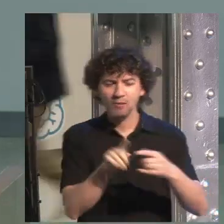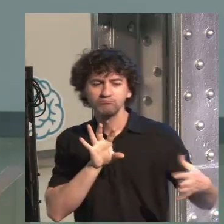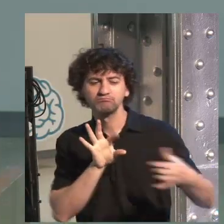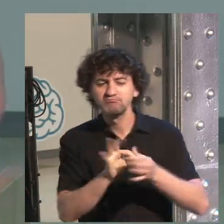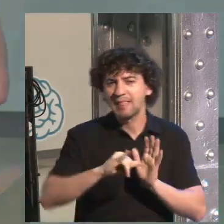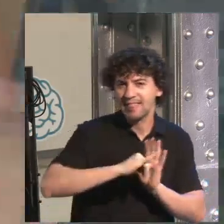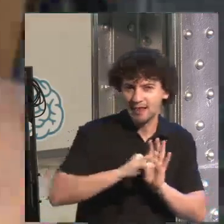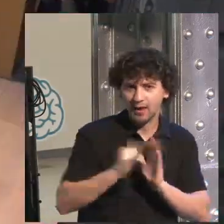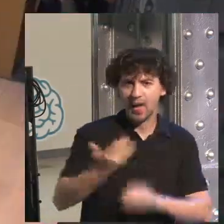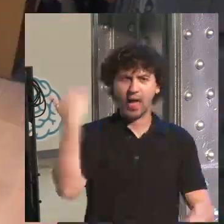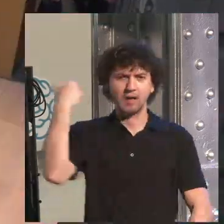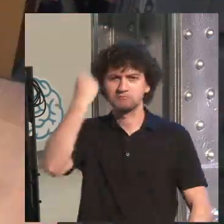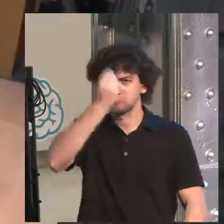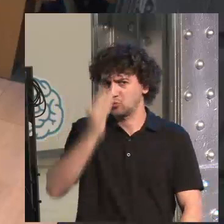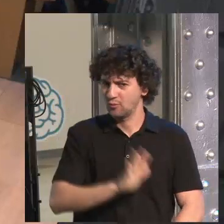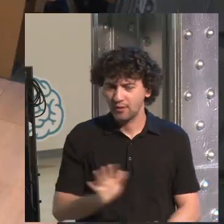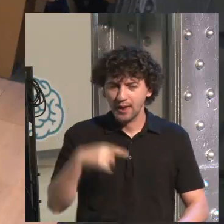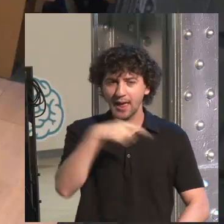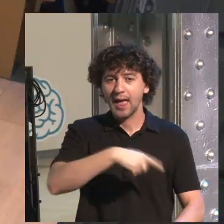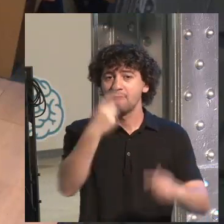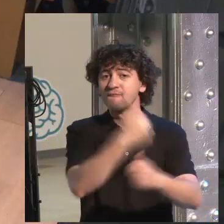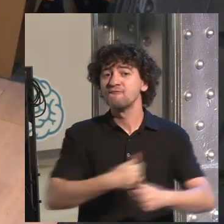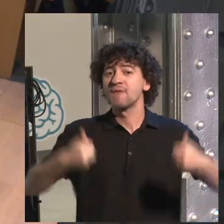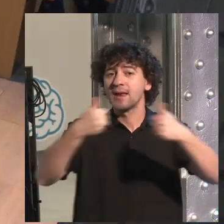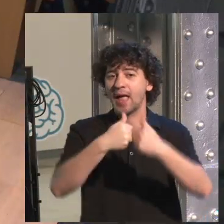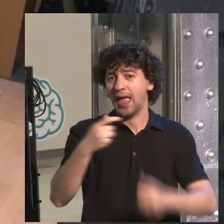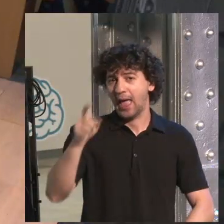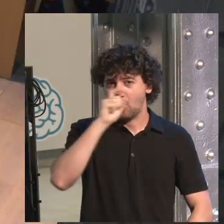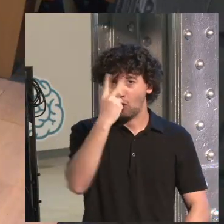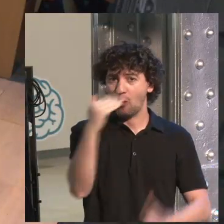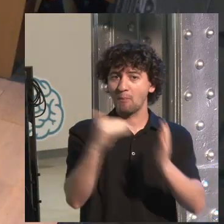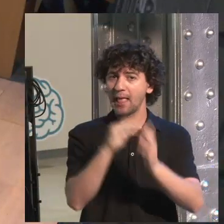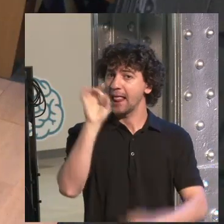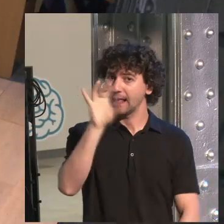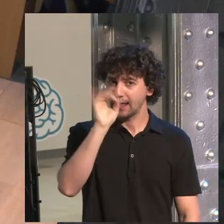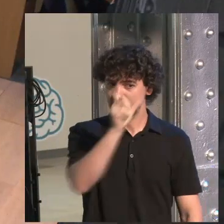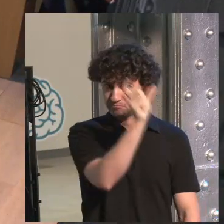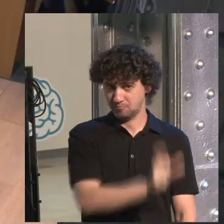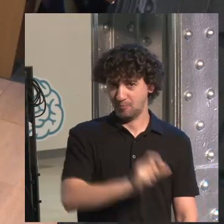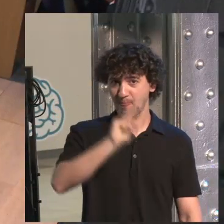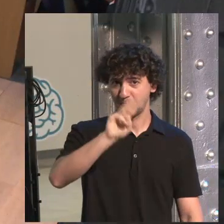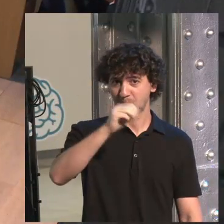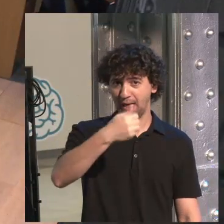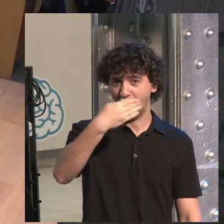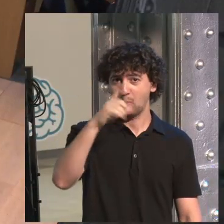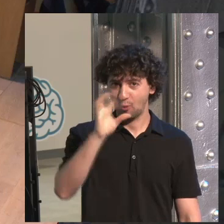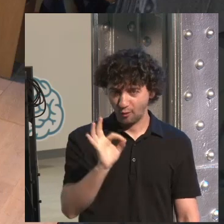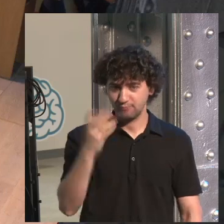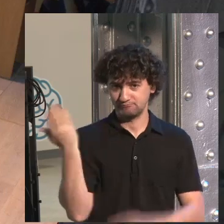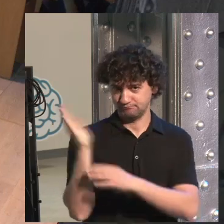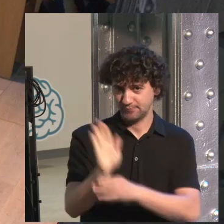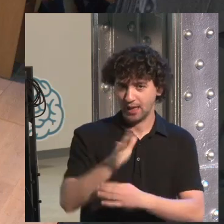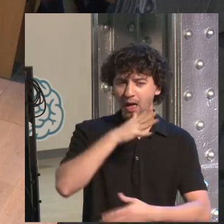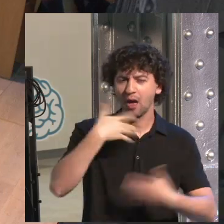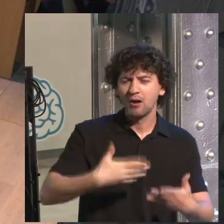parecía impensable. Él quedó finalista en la edición de 2015, nos va a ayudar a entender o a encontrar una respuesta a